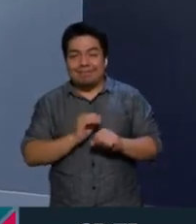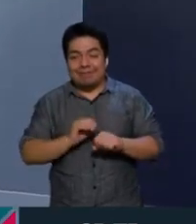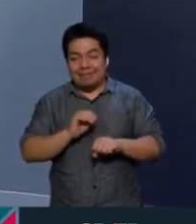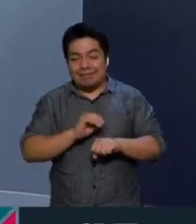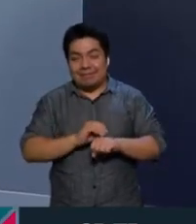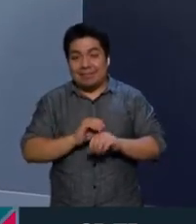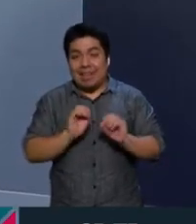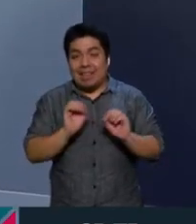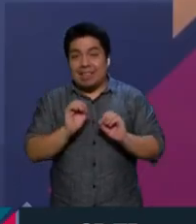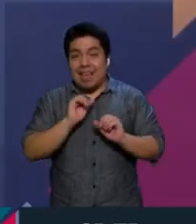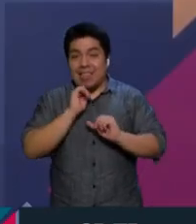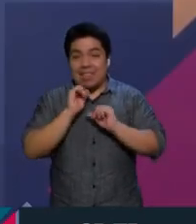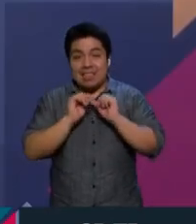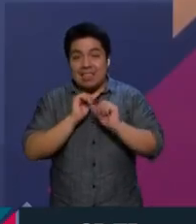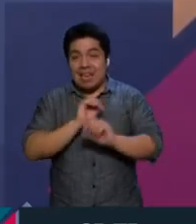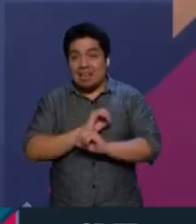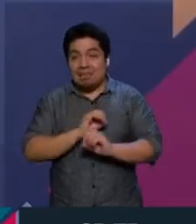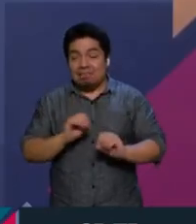En la página.